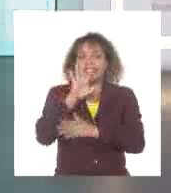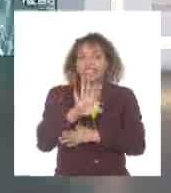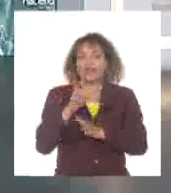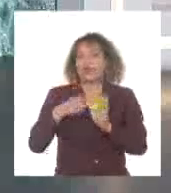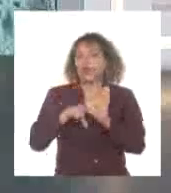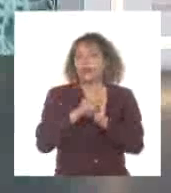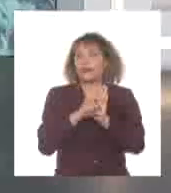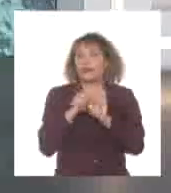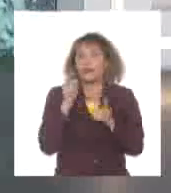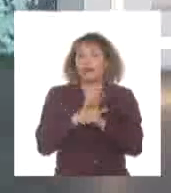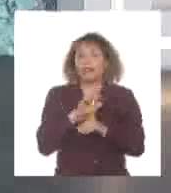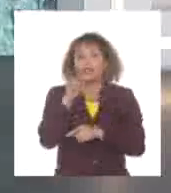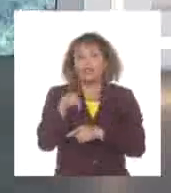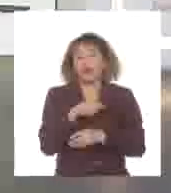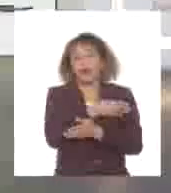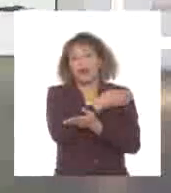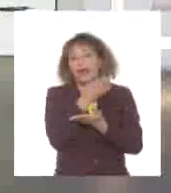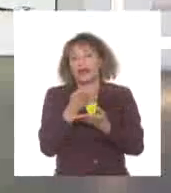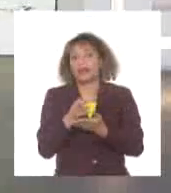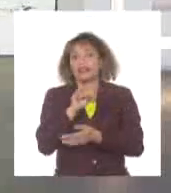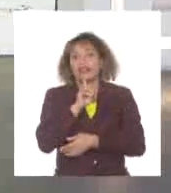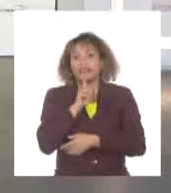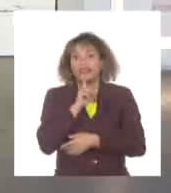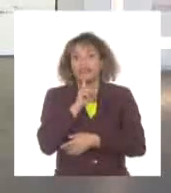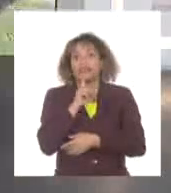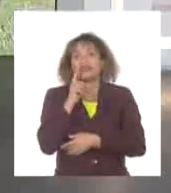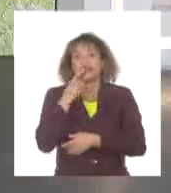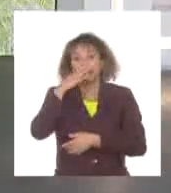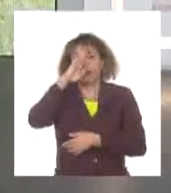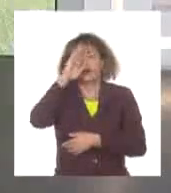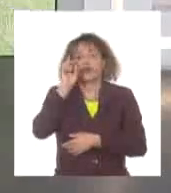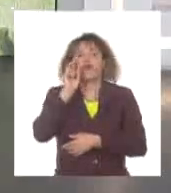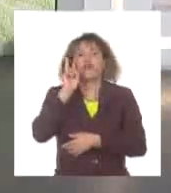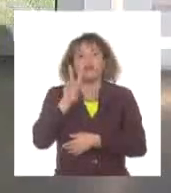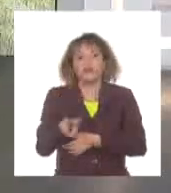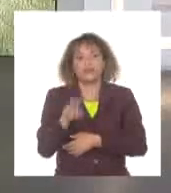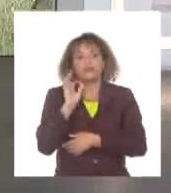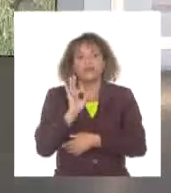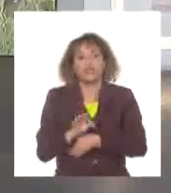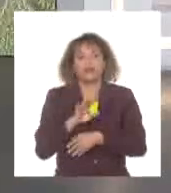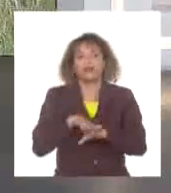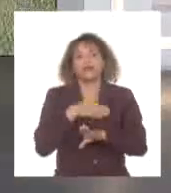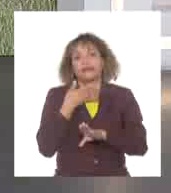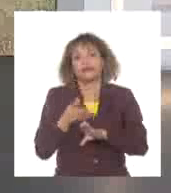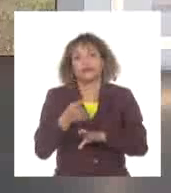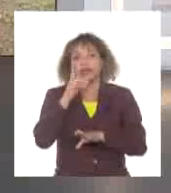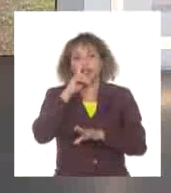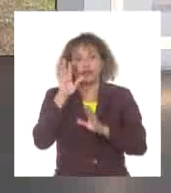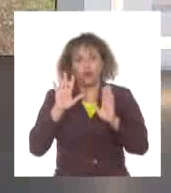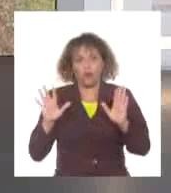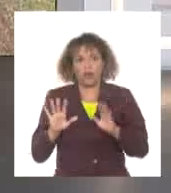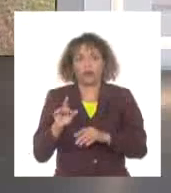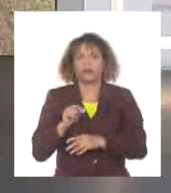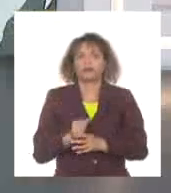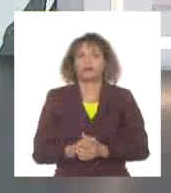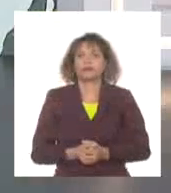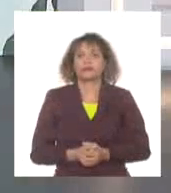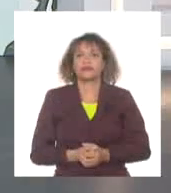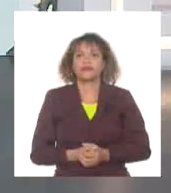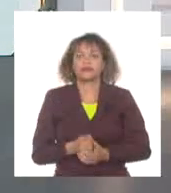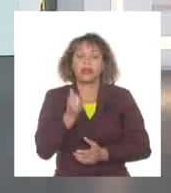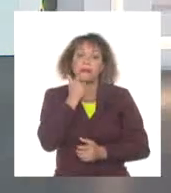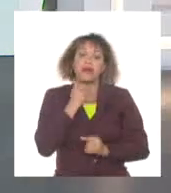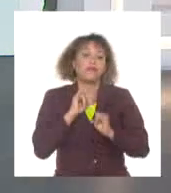desde hoy y hasta el viernes, transmitirá el canal Cubavisión, siempre después de la telenovela. No voy a dar más